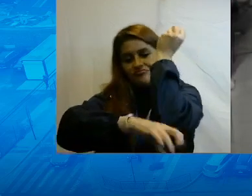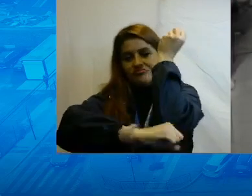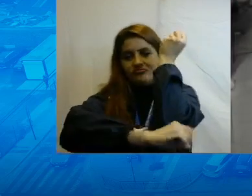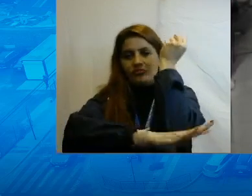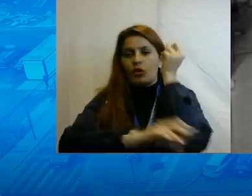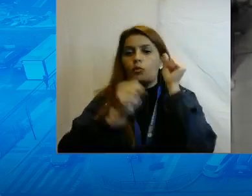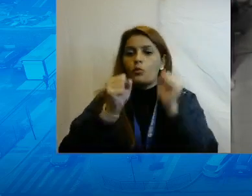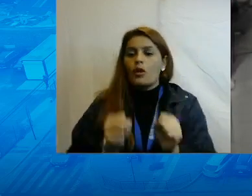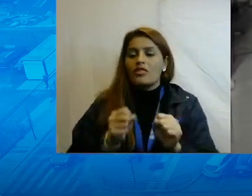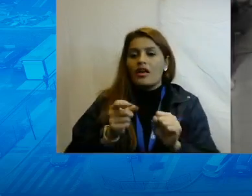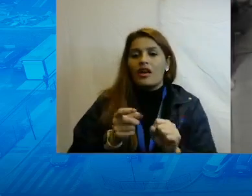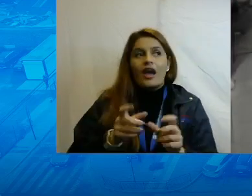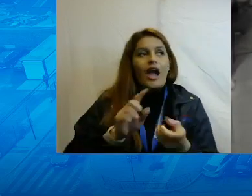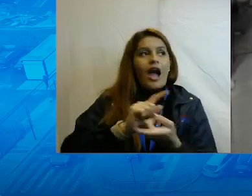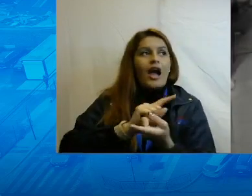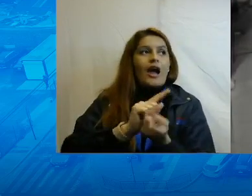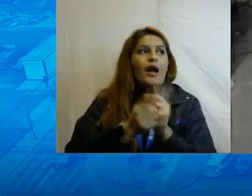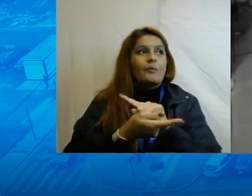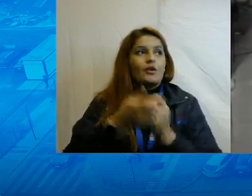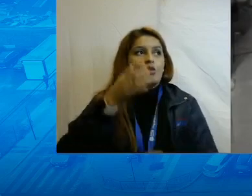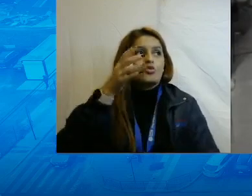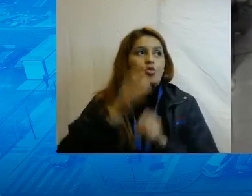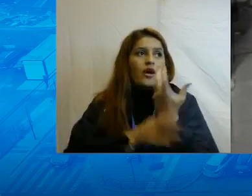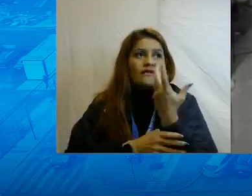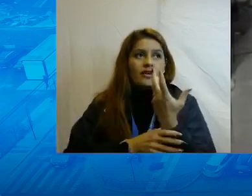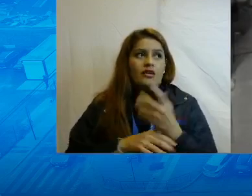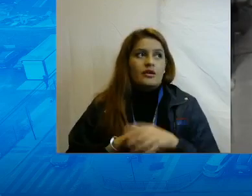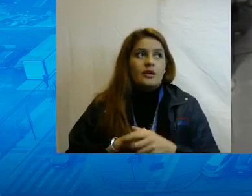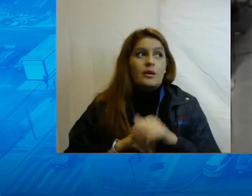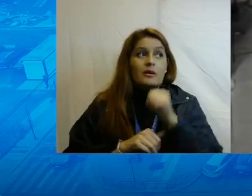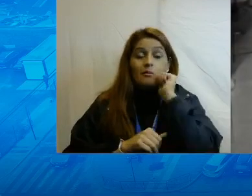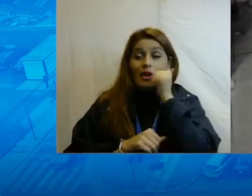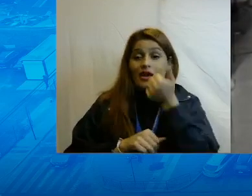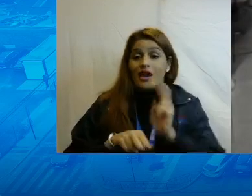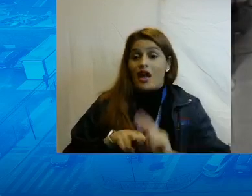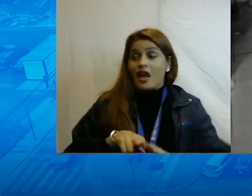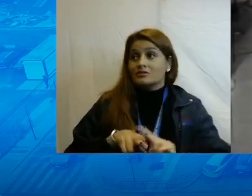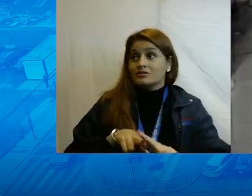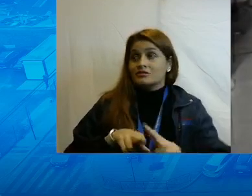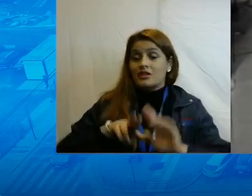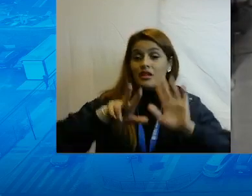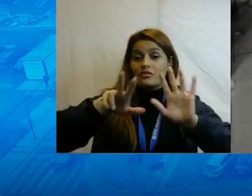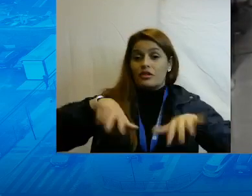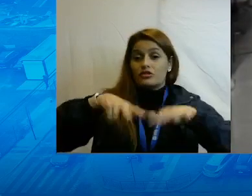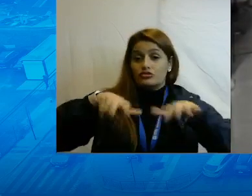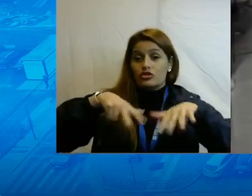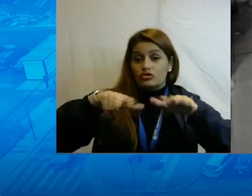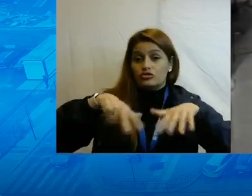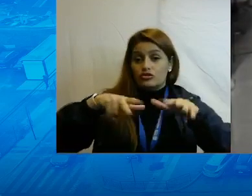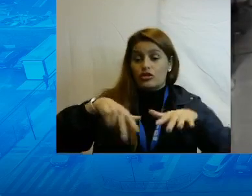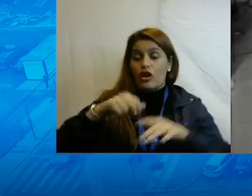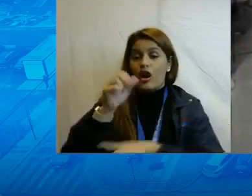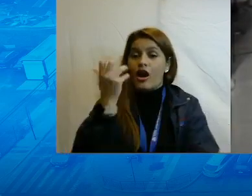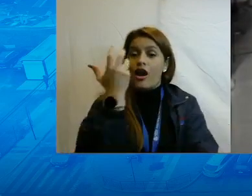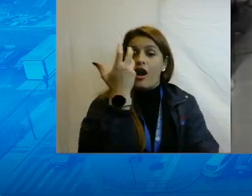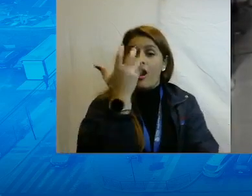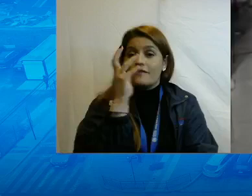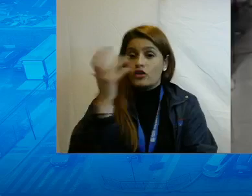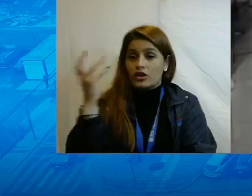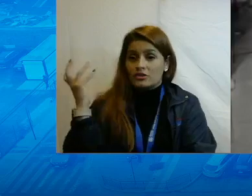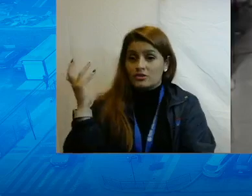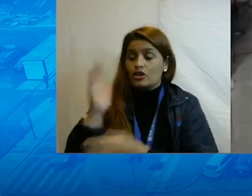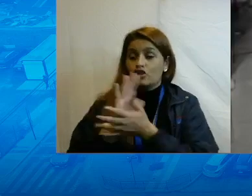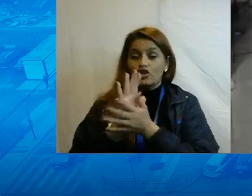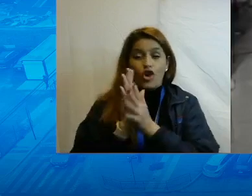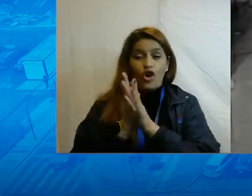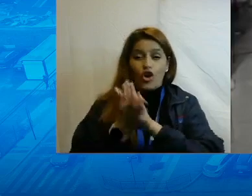una reforestación. De hecho, mañana se hace la reforestación de 18 especies arbóreas en todo